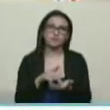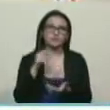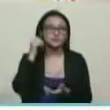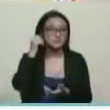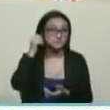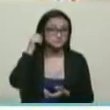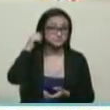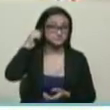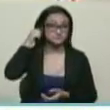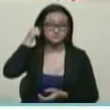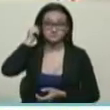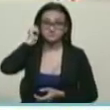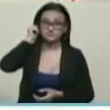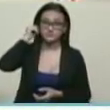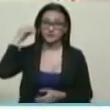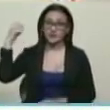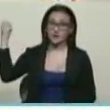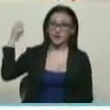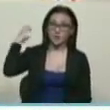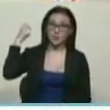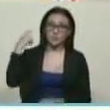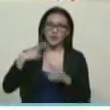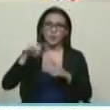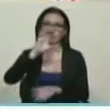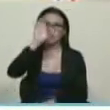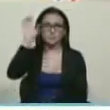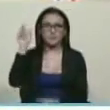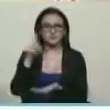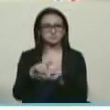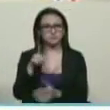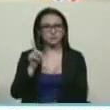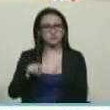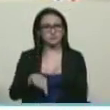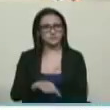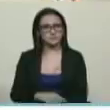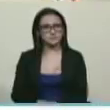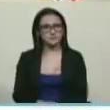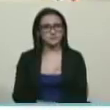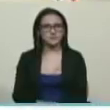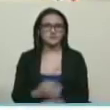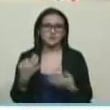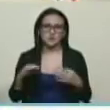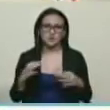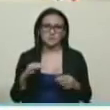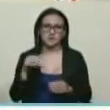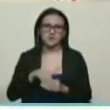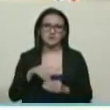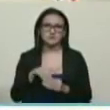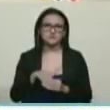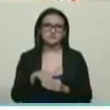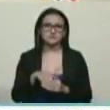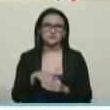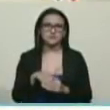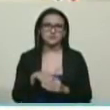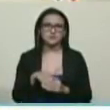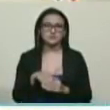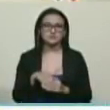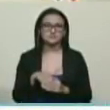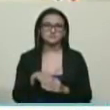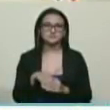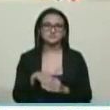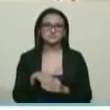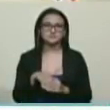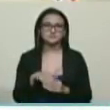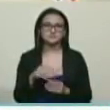de Europa, de Bélgica en específico, y otros países. Como es normal para las elecciones locales, generalmente